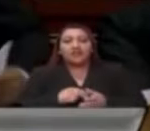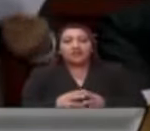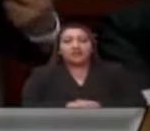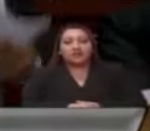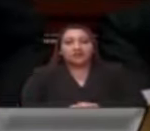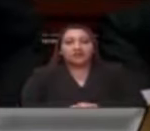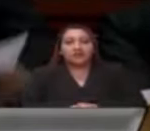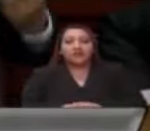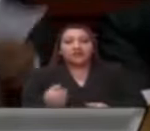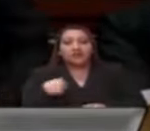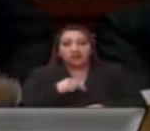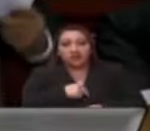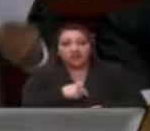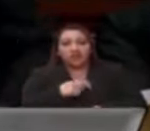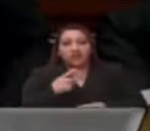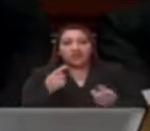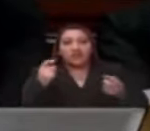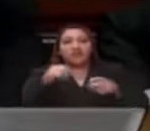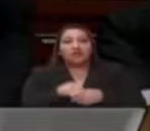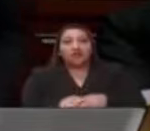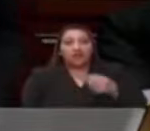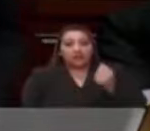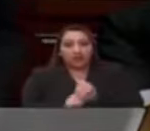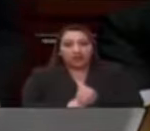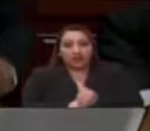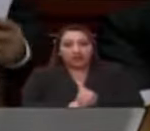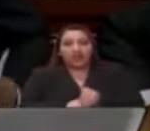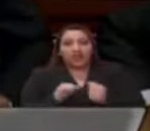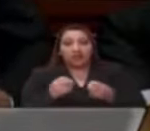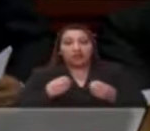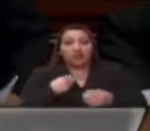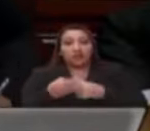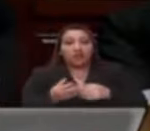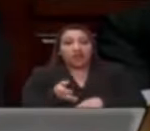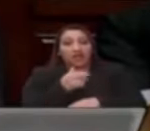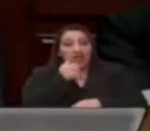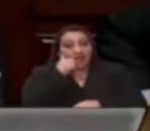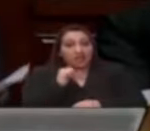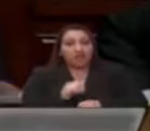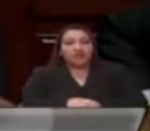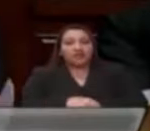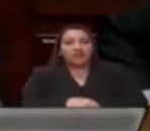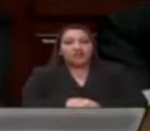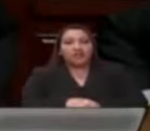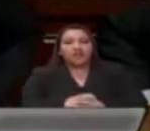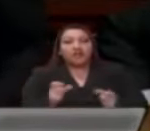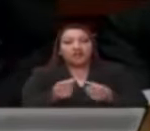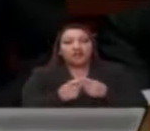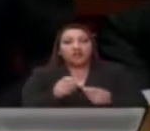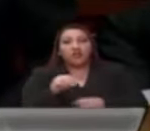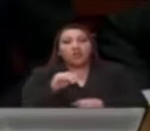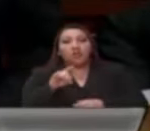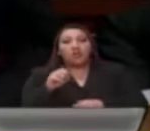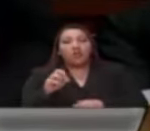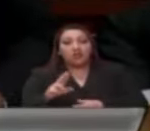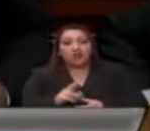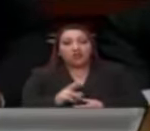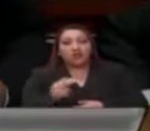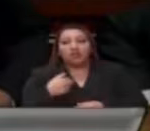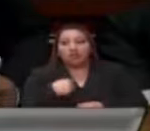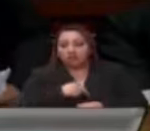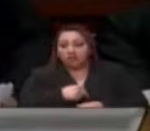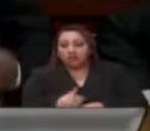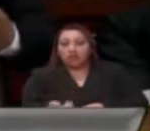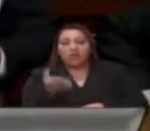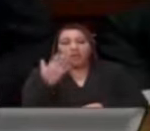correcto, nosotros estamos dispuestos a apoyar. Y como bien lo dijo ayer mi colega de bancada, Mauricio Mulder,